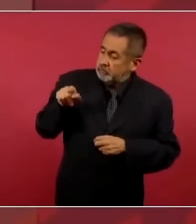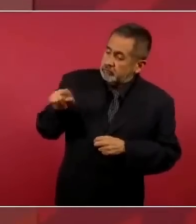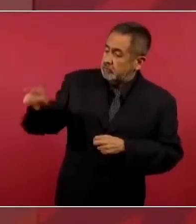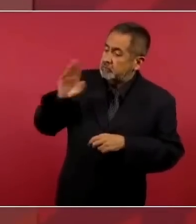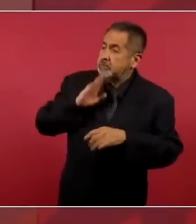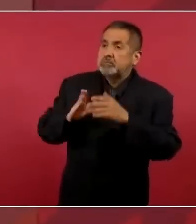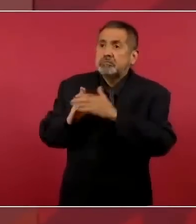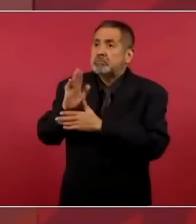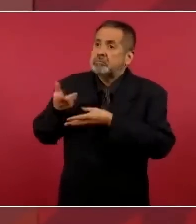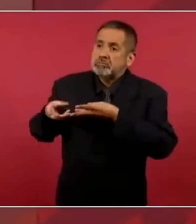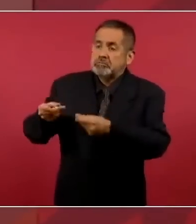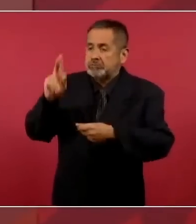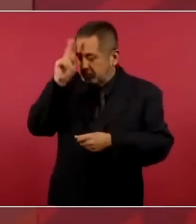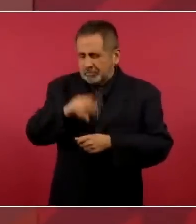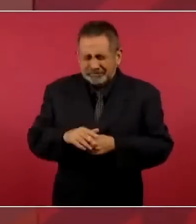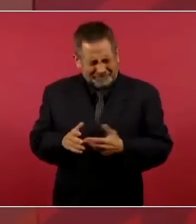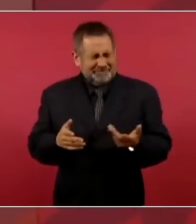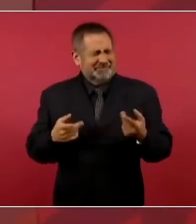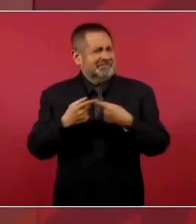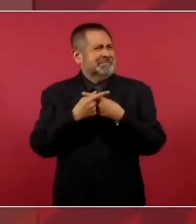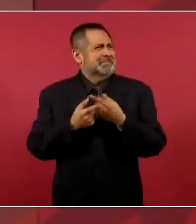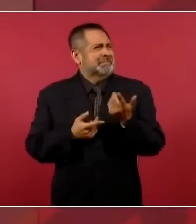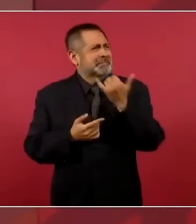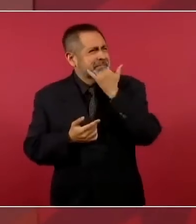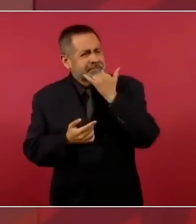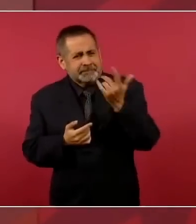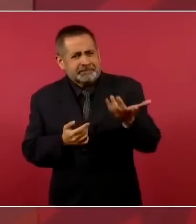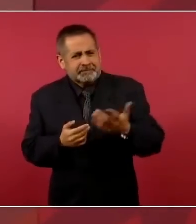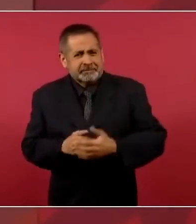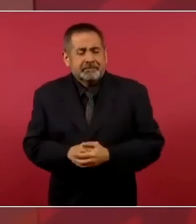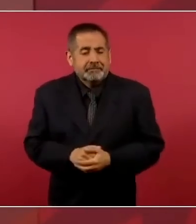Eso fue el dictamen.